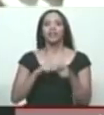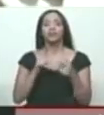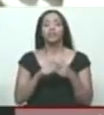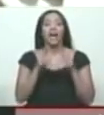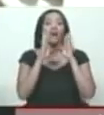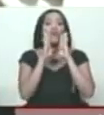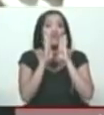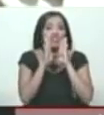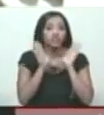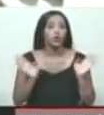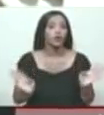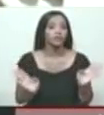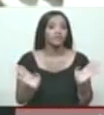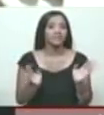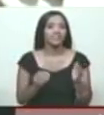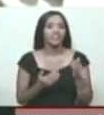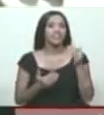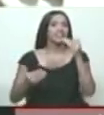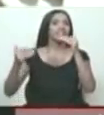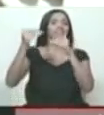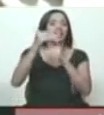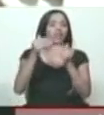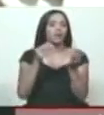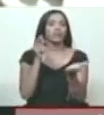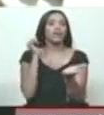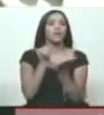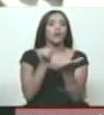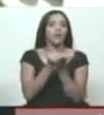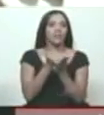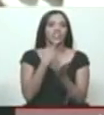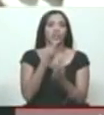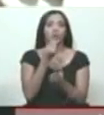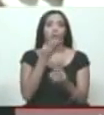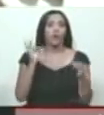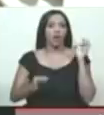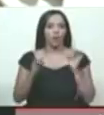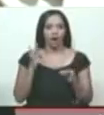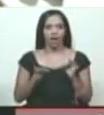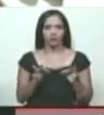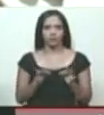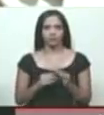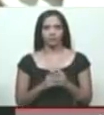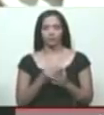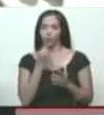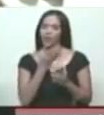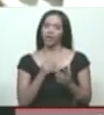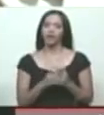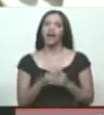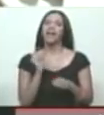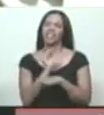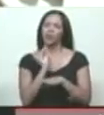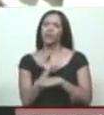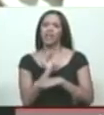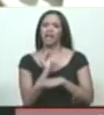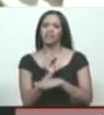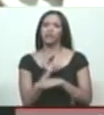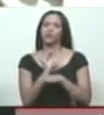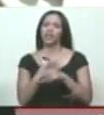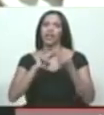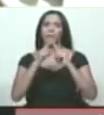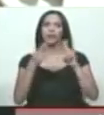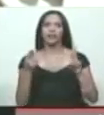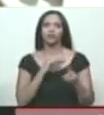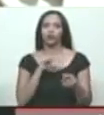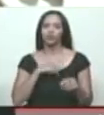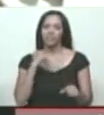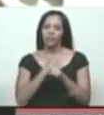parte, relevo de pruebas, diría un buen abogado o una buena abogada. Bueno, hay que cuidarse, pues, cuidar la paz. Nosotros estamos